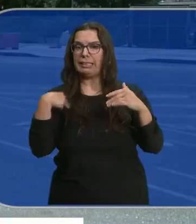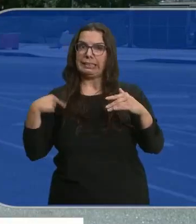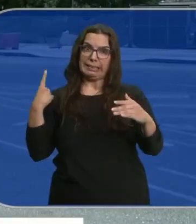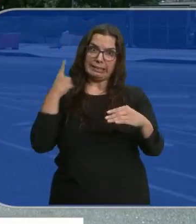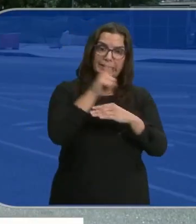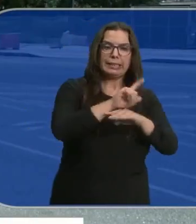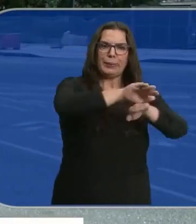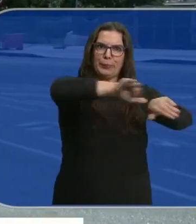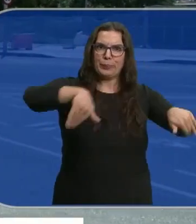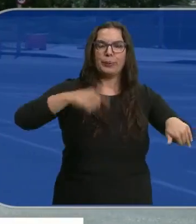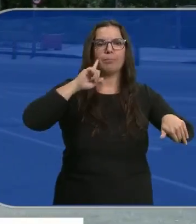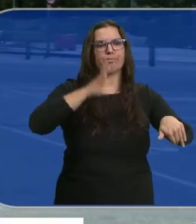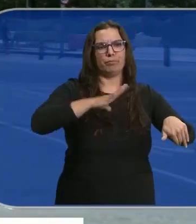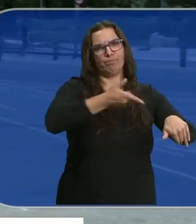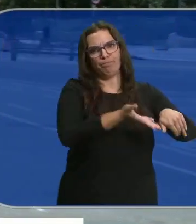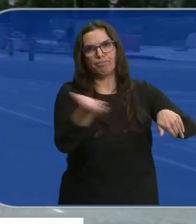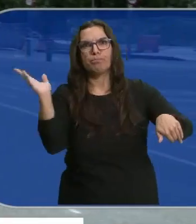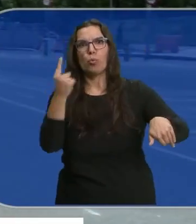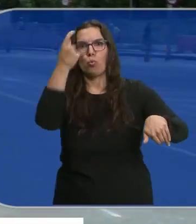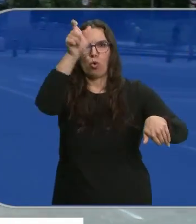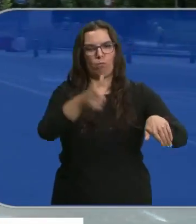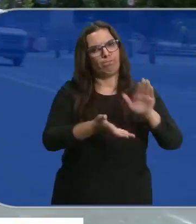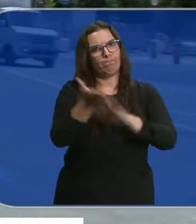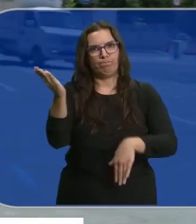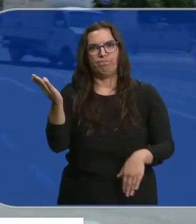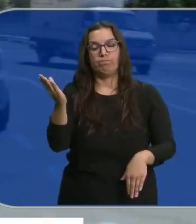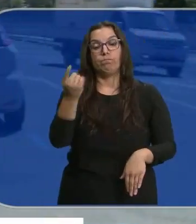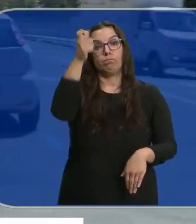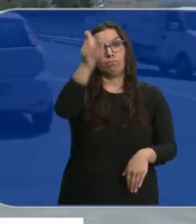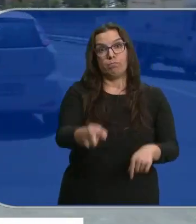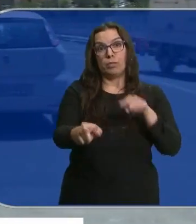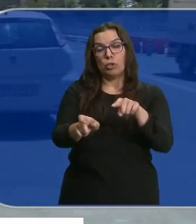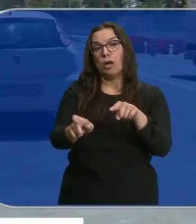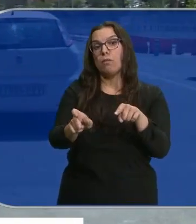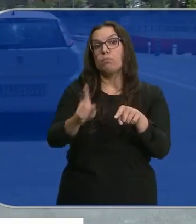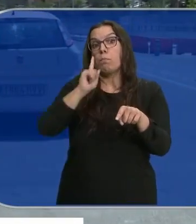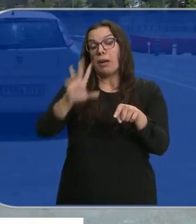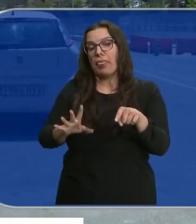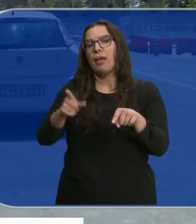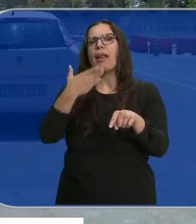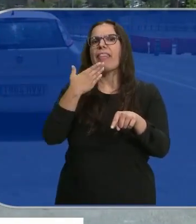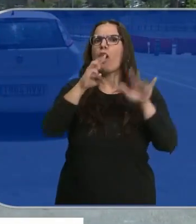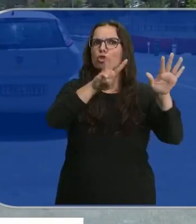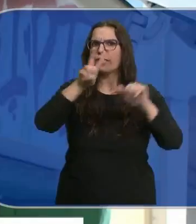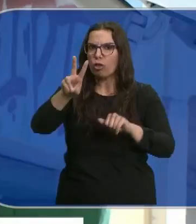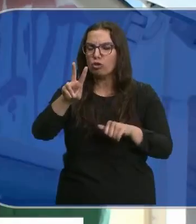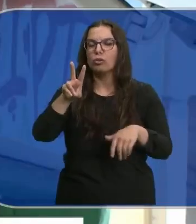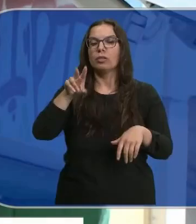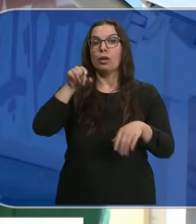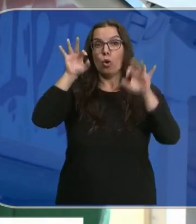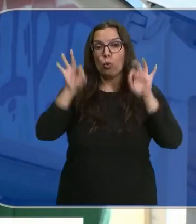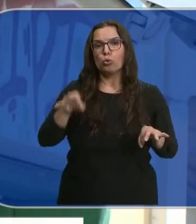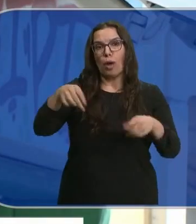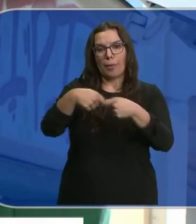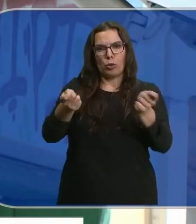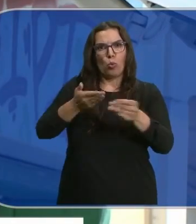acto seguido invitó a salir del establecimiento a uno de ellos. Esta persona era el presunto agresor de 82 años que en ese momento